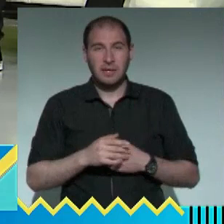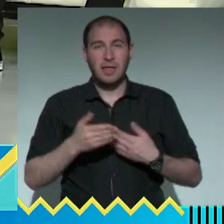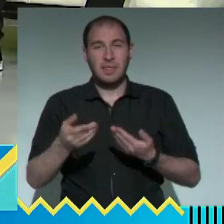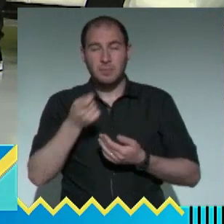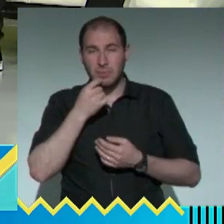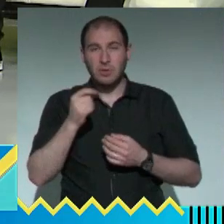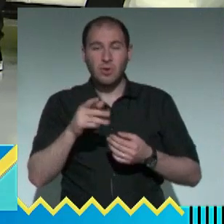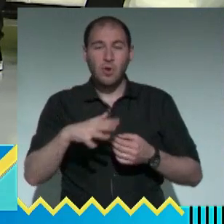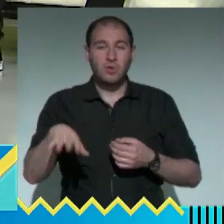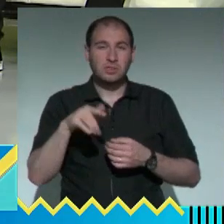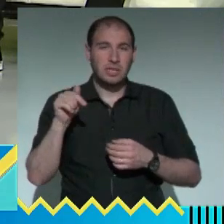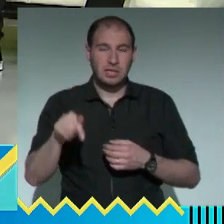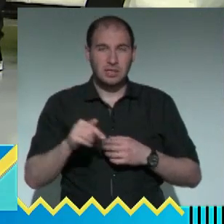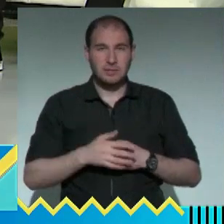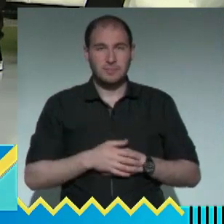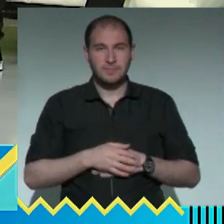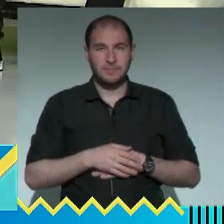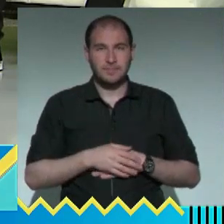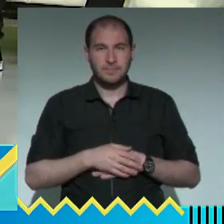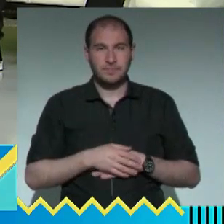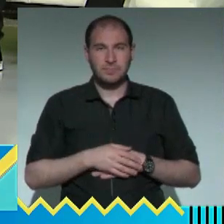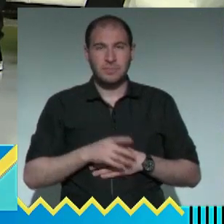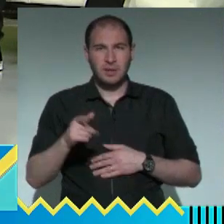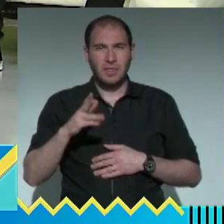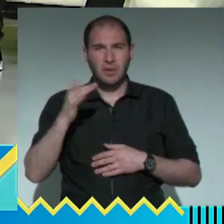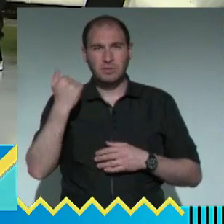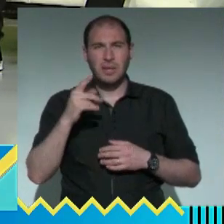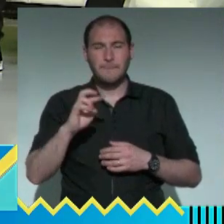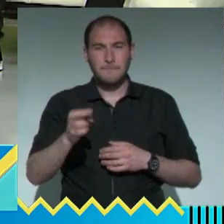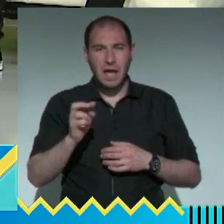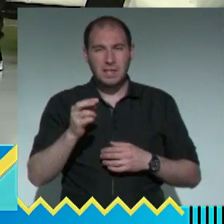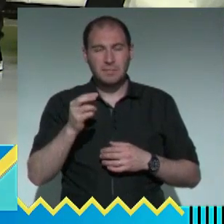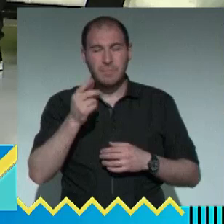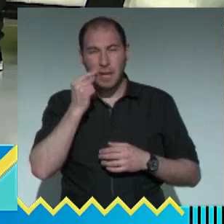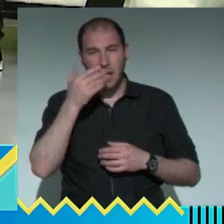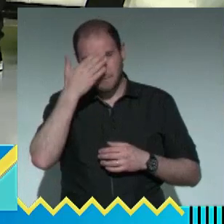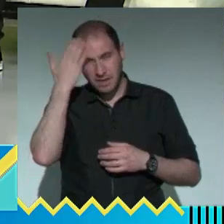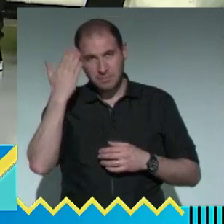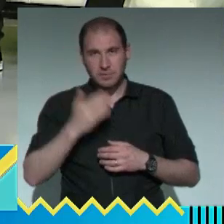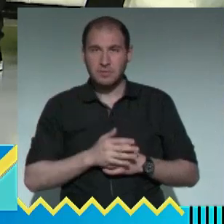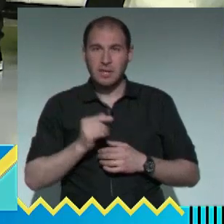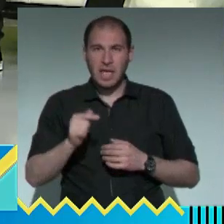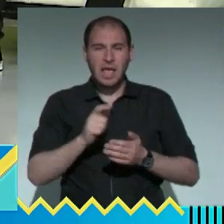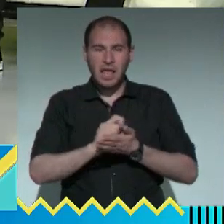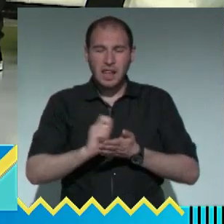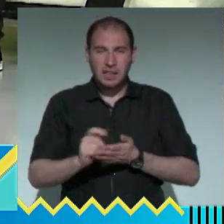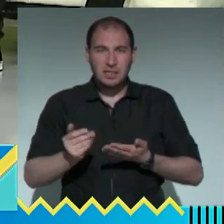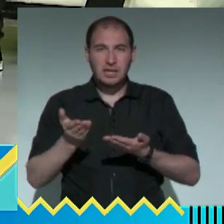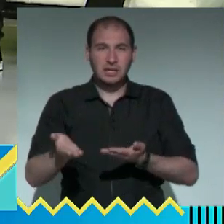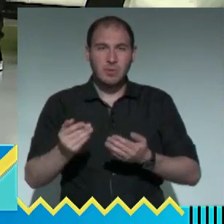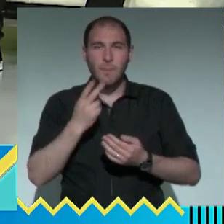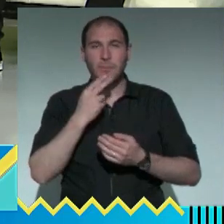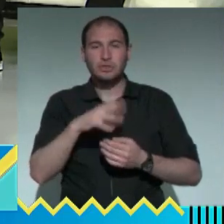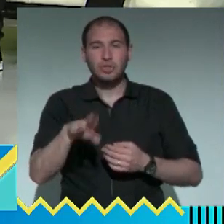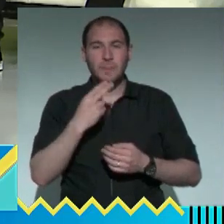ahí a la situación que él tuvo cuando se enteró que su padre estaba enfermo. Él dedica esa letra, o Zona de